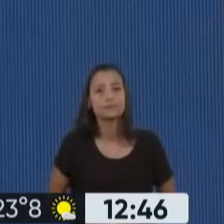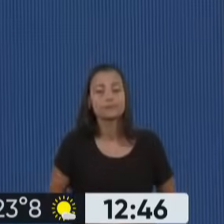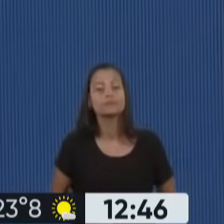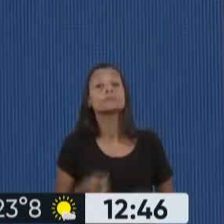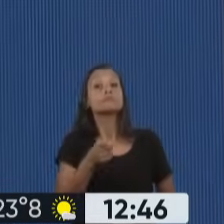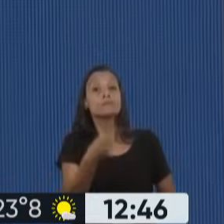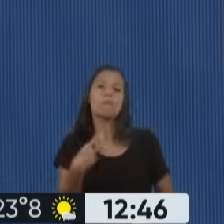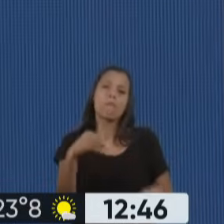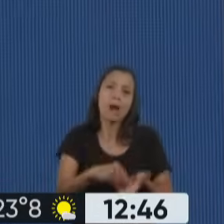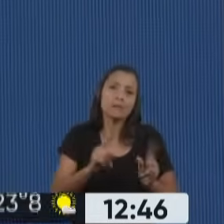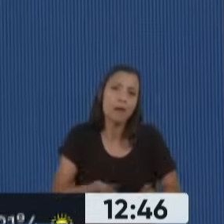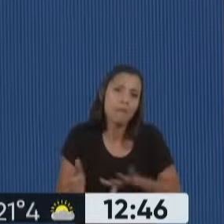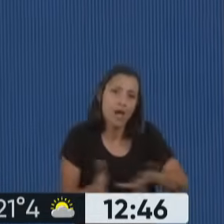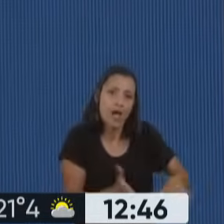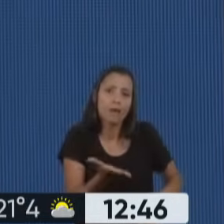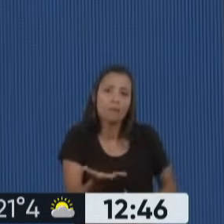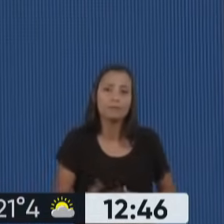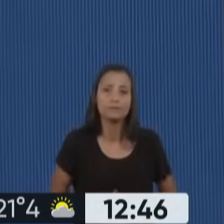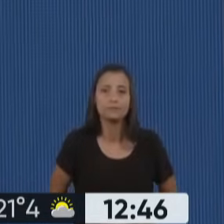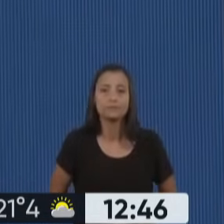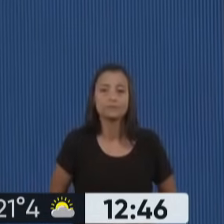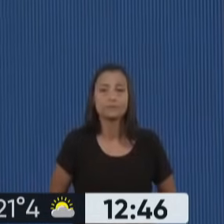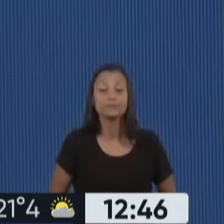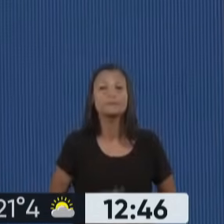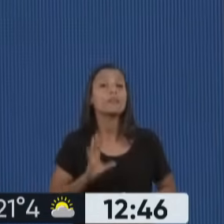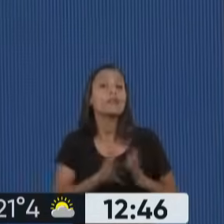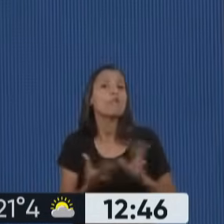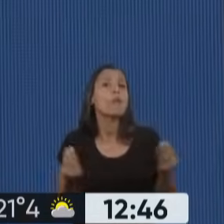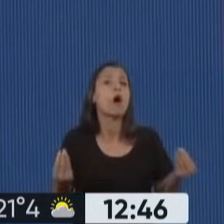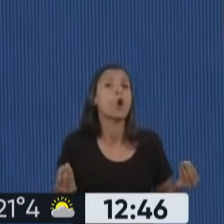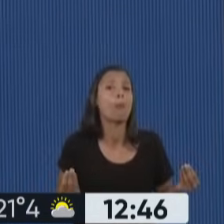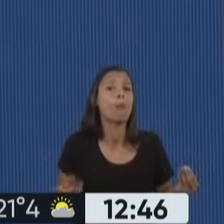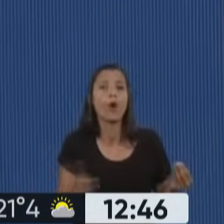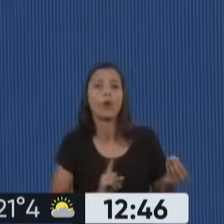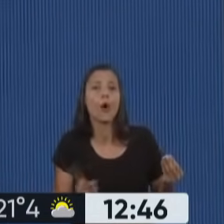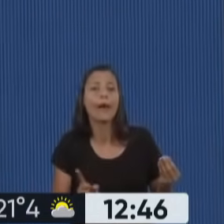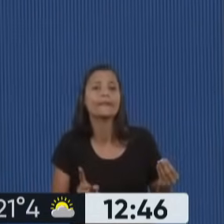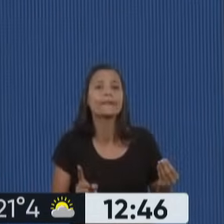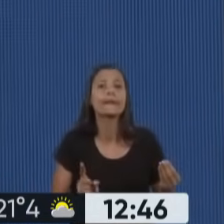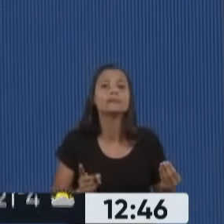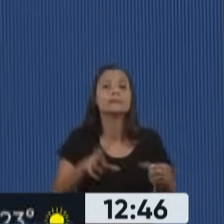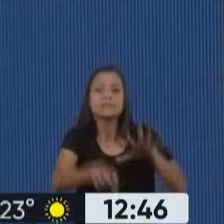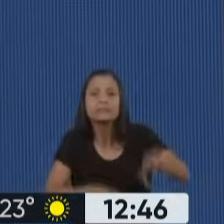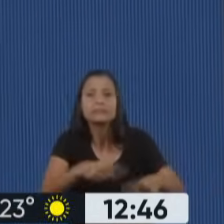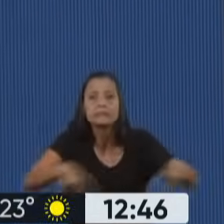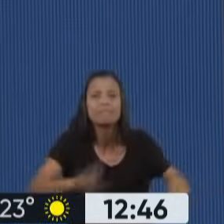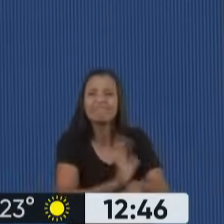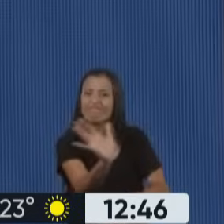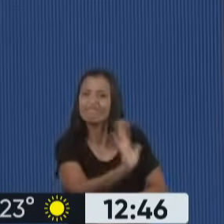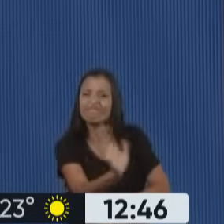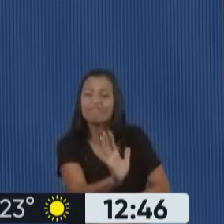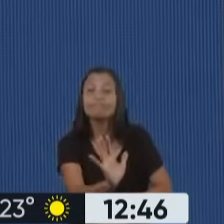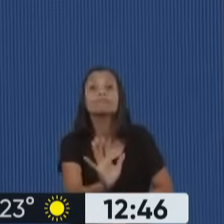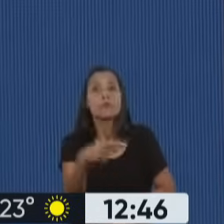Y eso además se hizo sin expropiaciones, o sea, se evitó